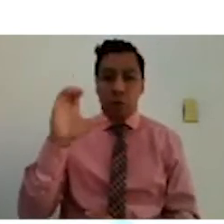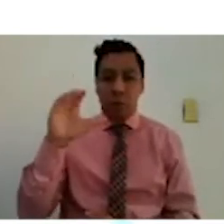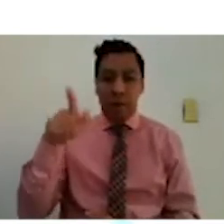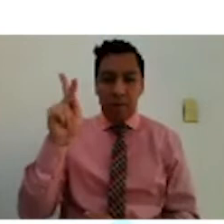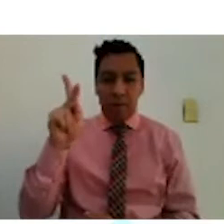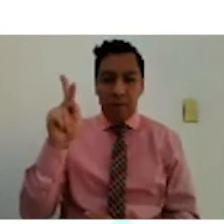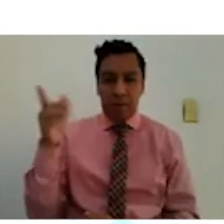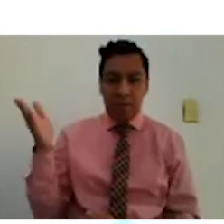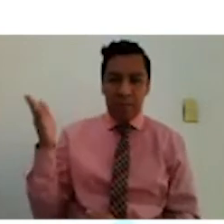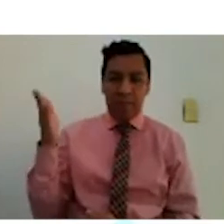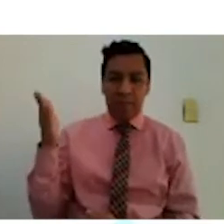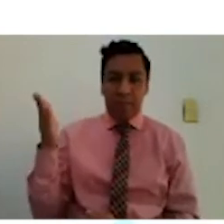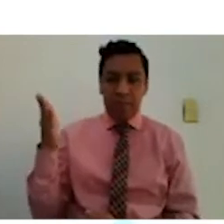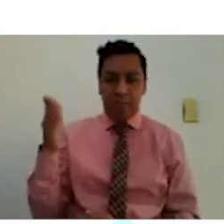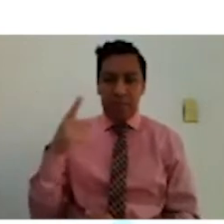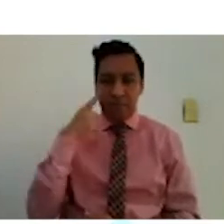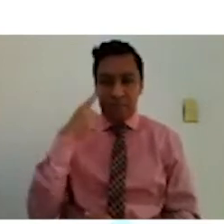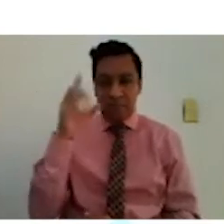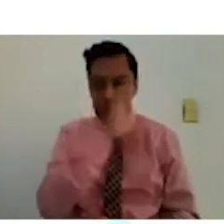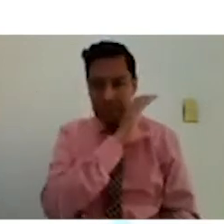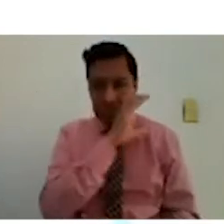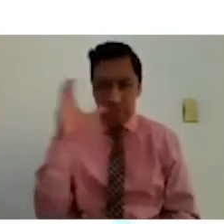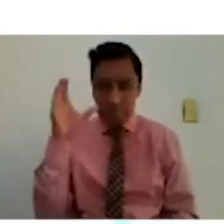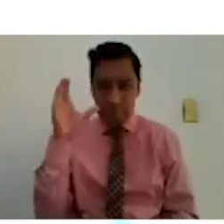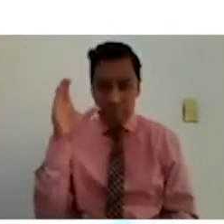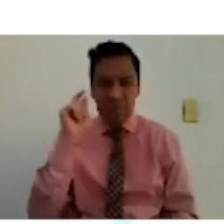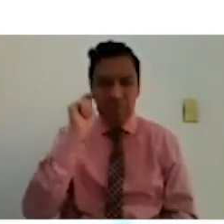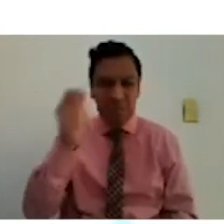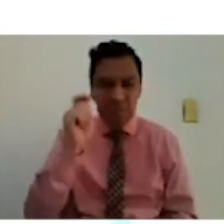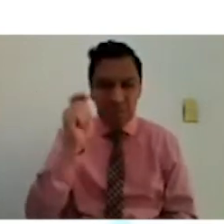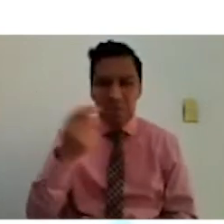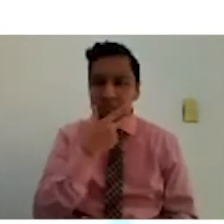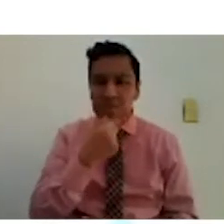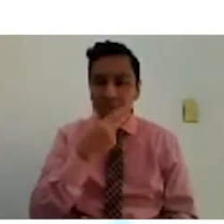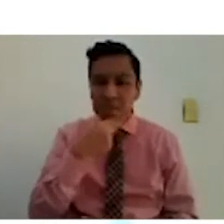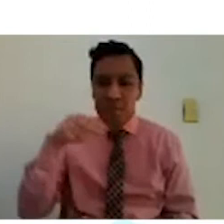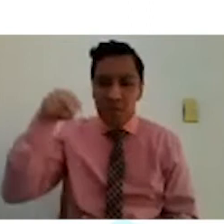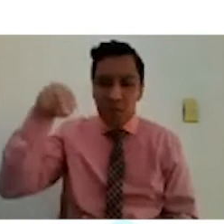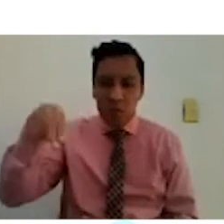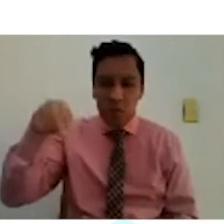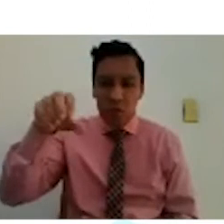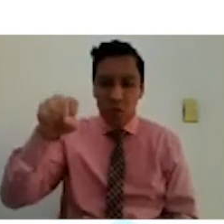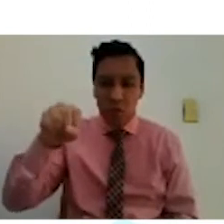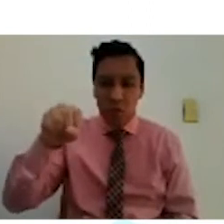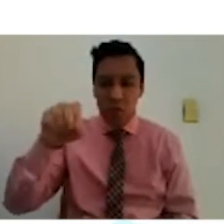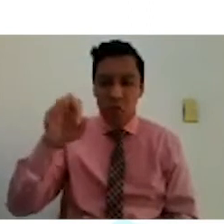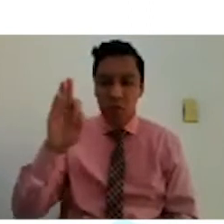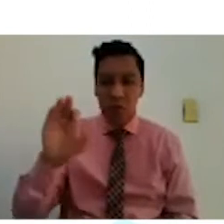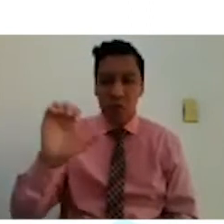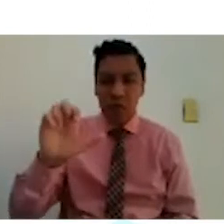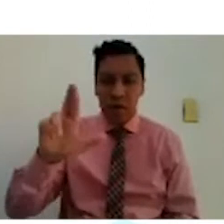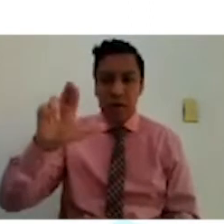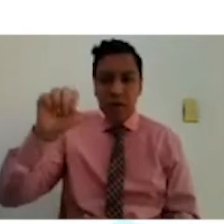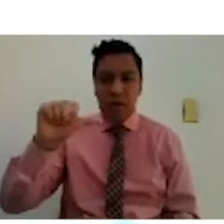Otra joya que valdrá la pena recordar en la charla es Nosferatu, del director Murnau,